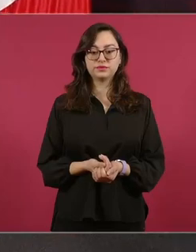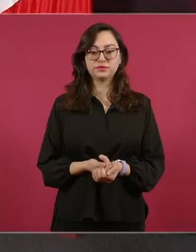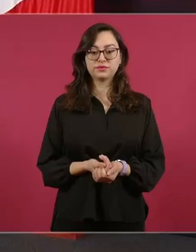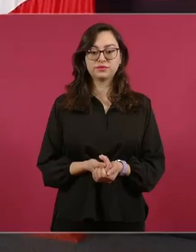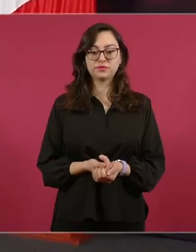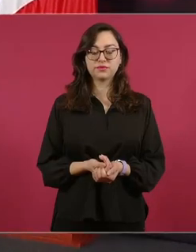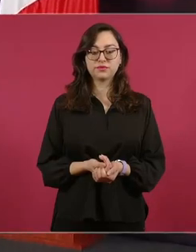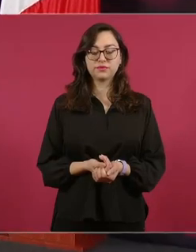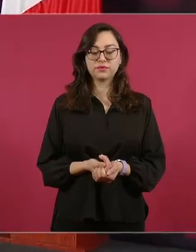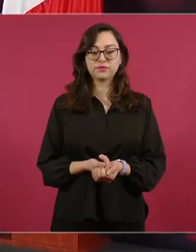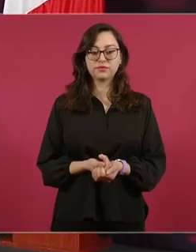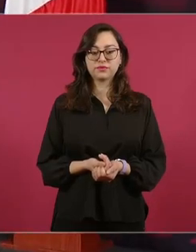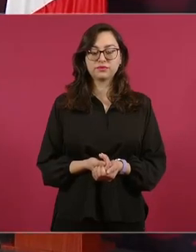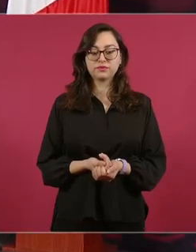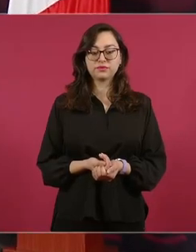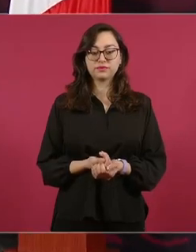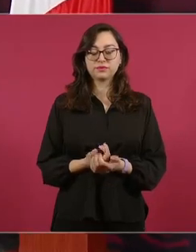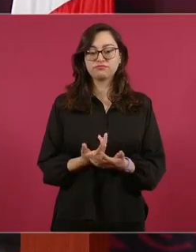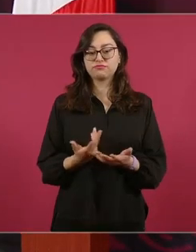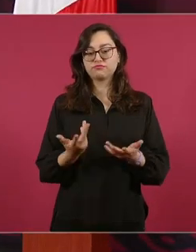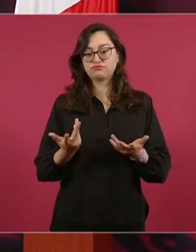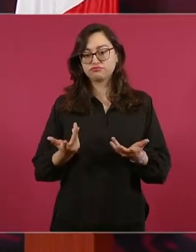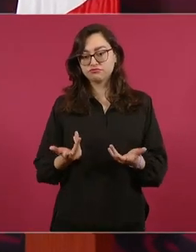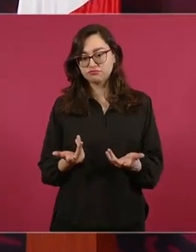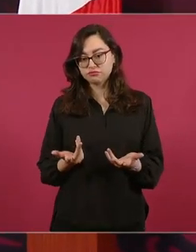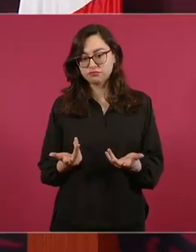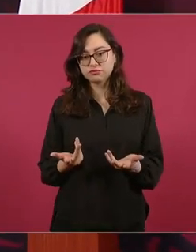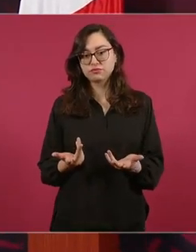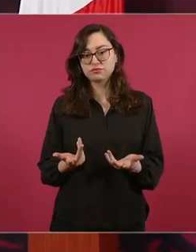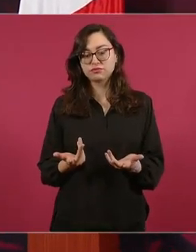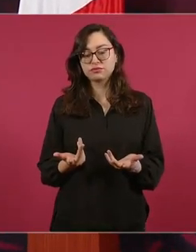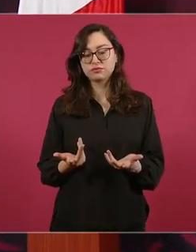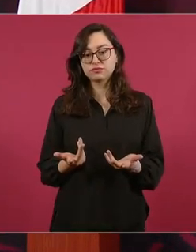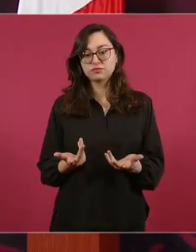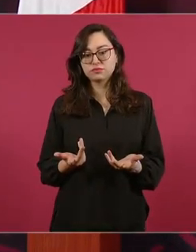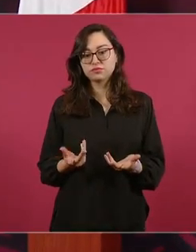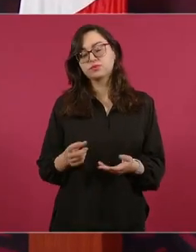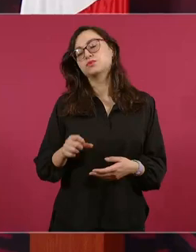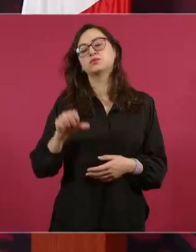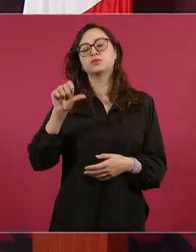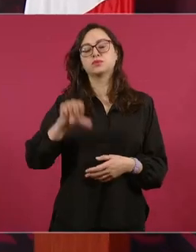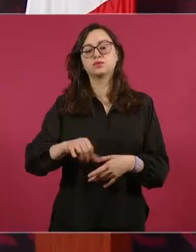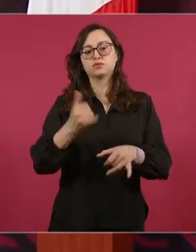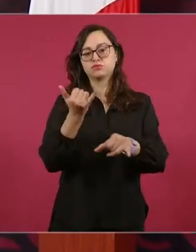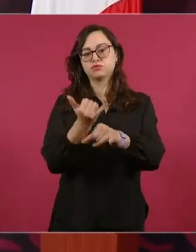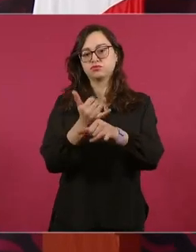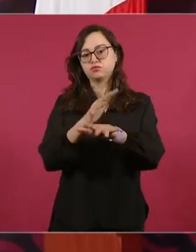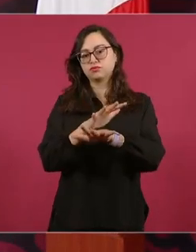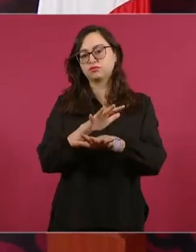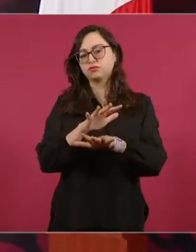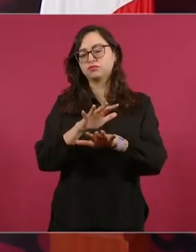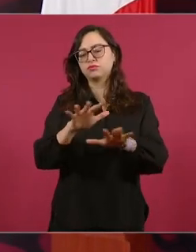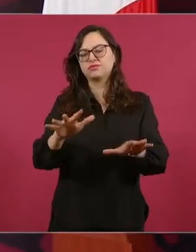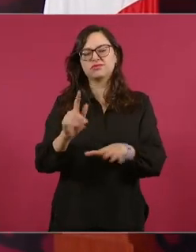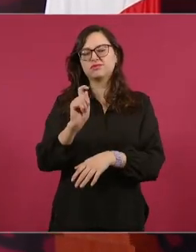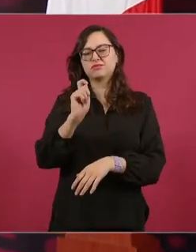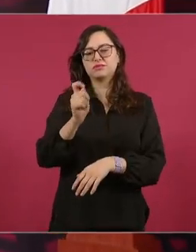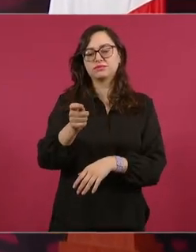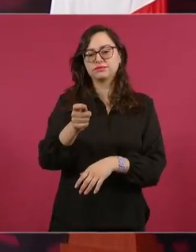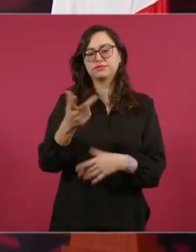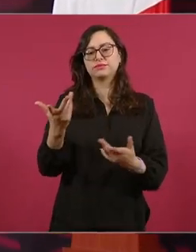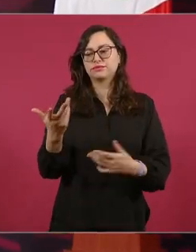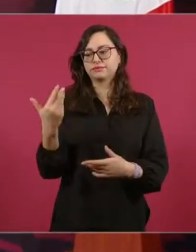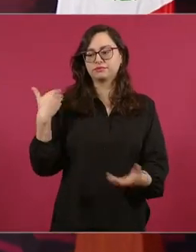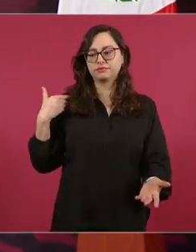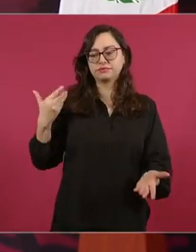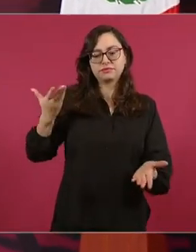continuar informando sobre las reformas a la Constitución. Hoy